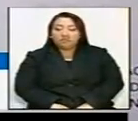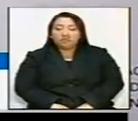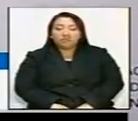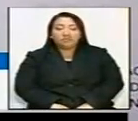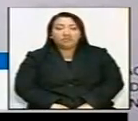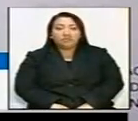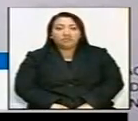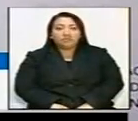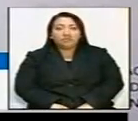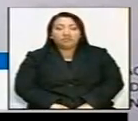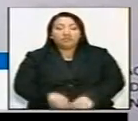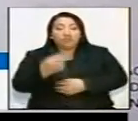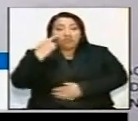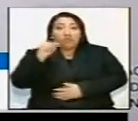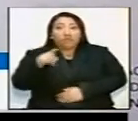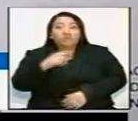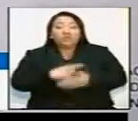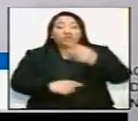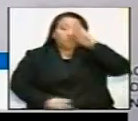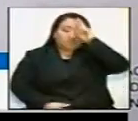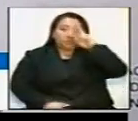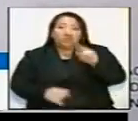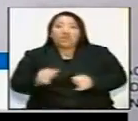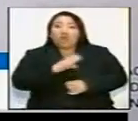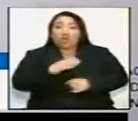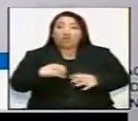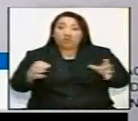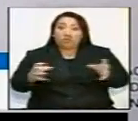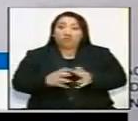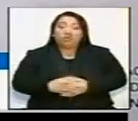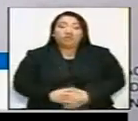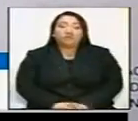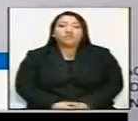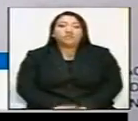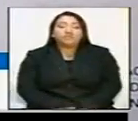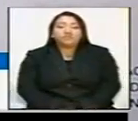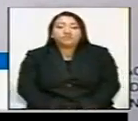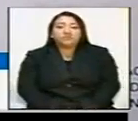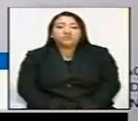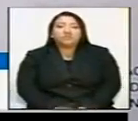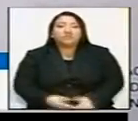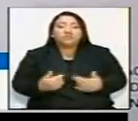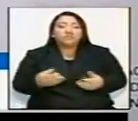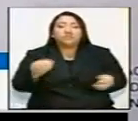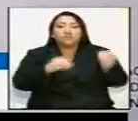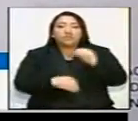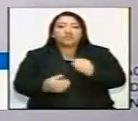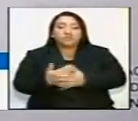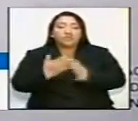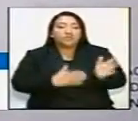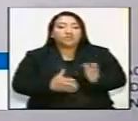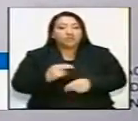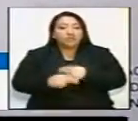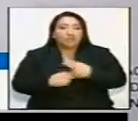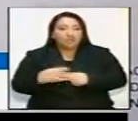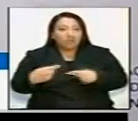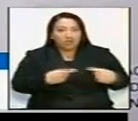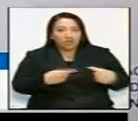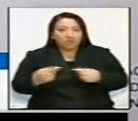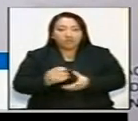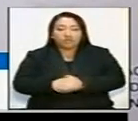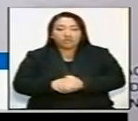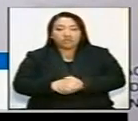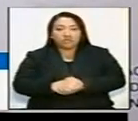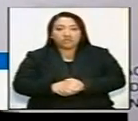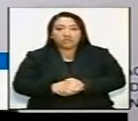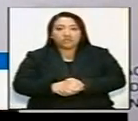sentido en que el Perú y el gobierno ha implementado este Plan Nacional de Competitividad, que